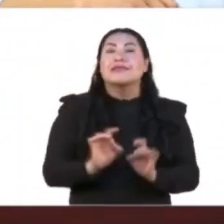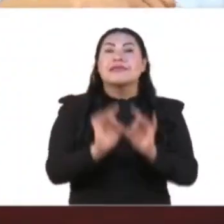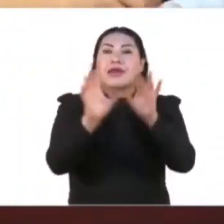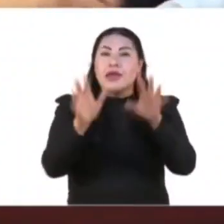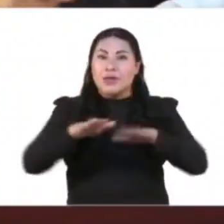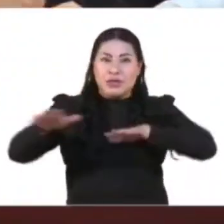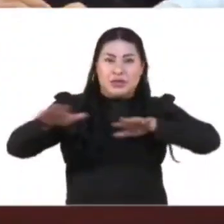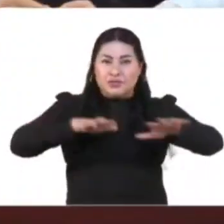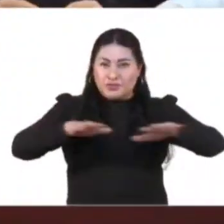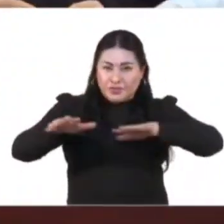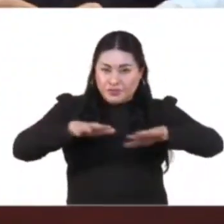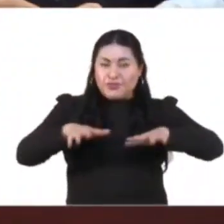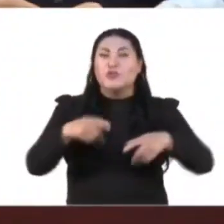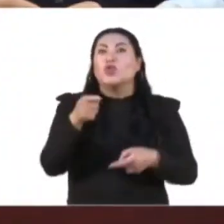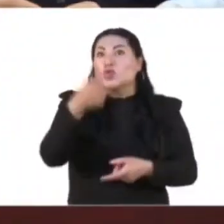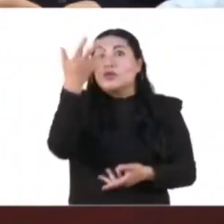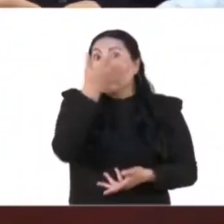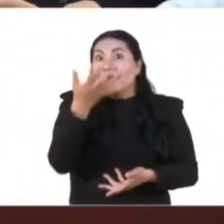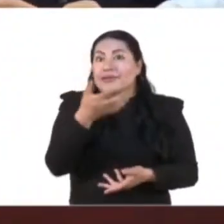cada vez hay mucho mayor